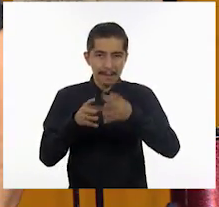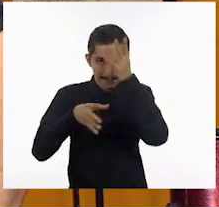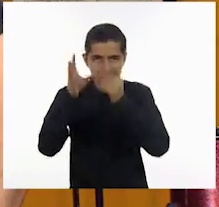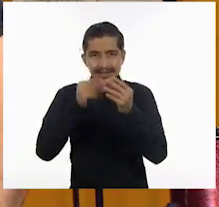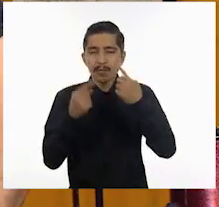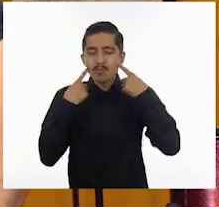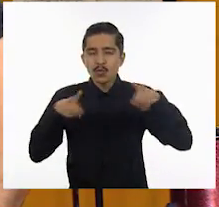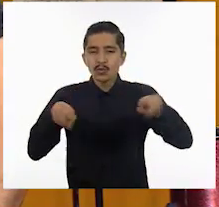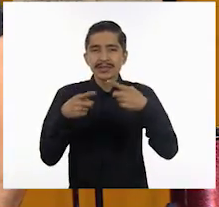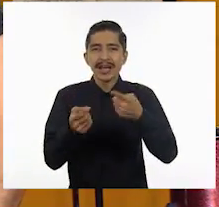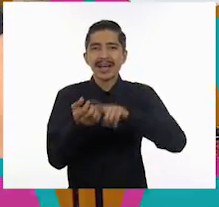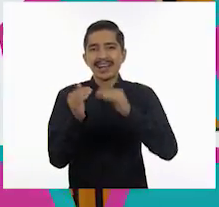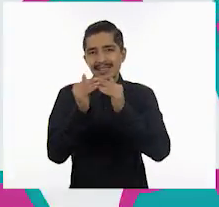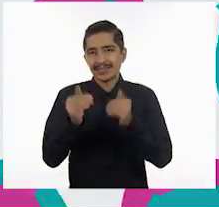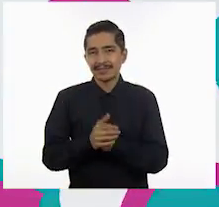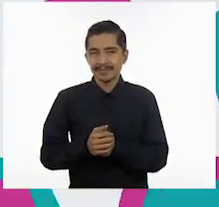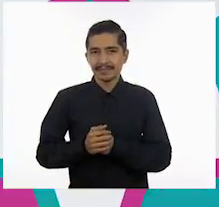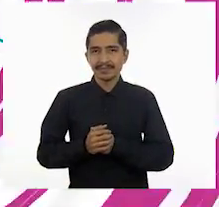Aprende Música en Casa.